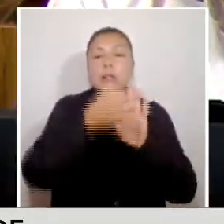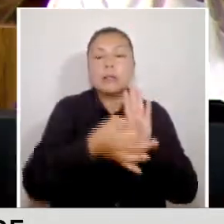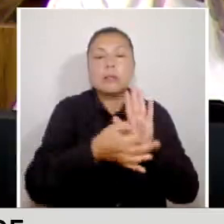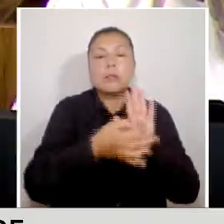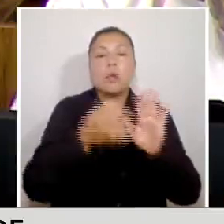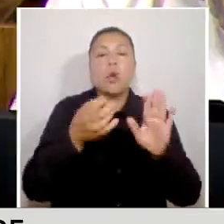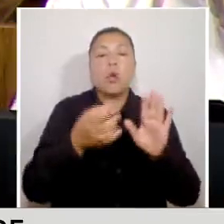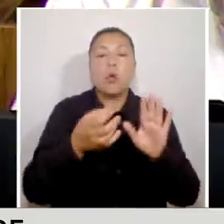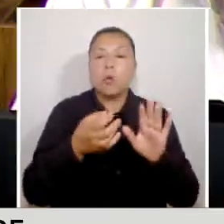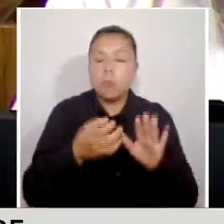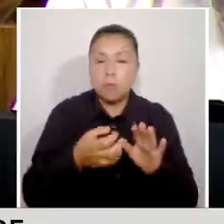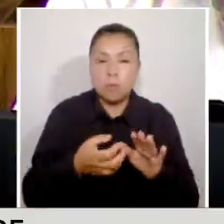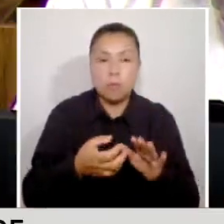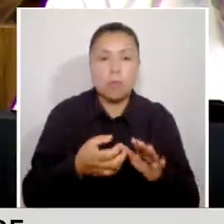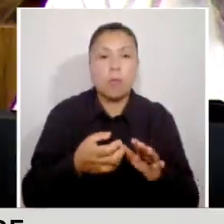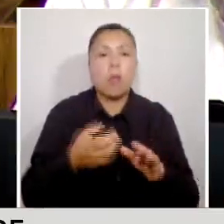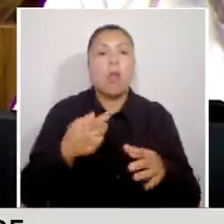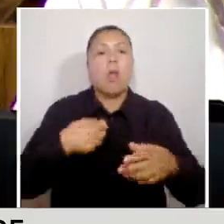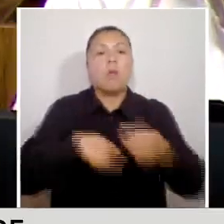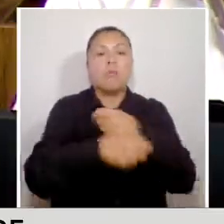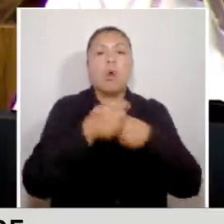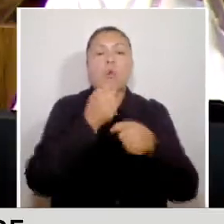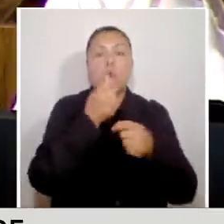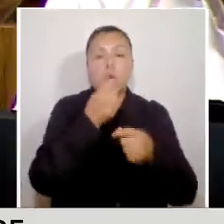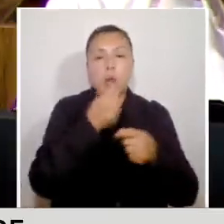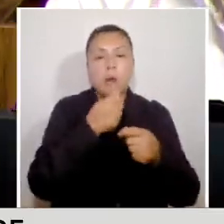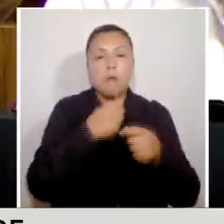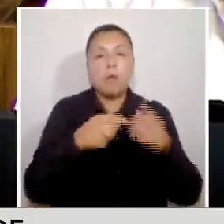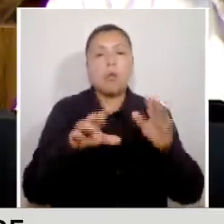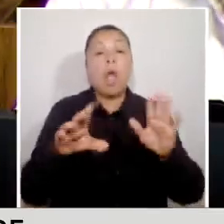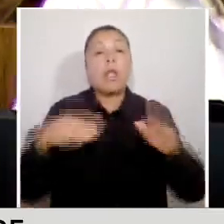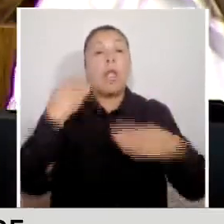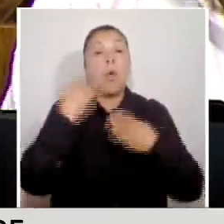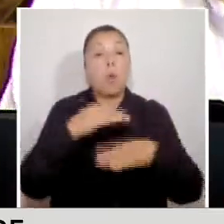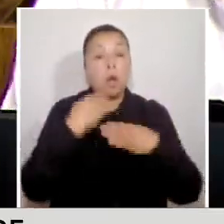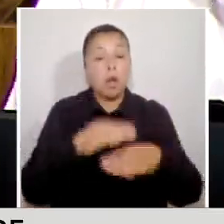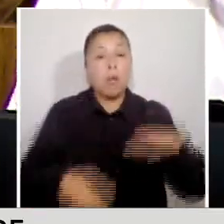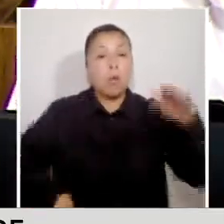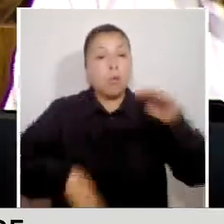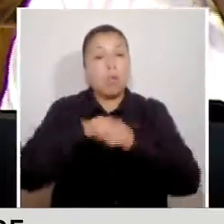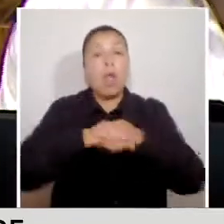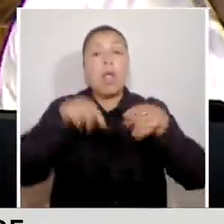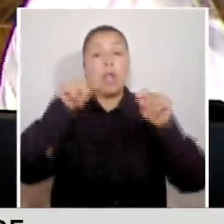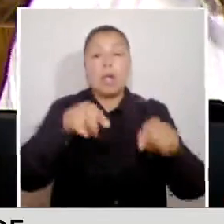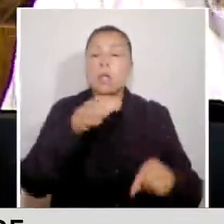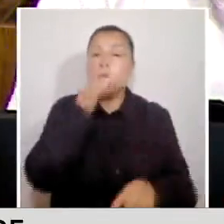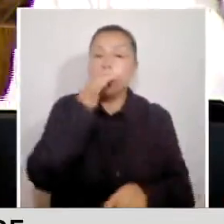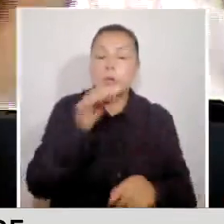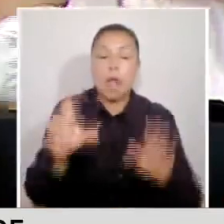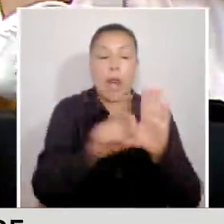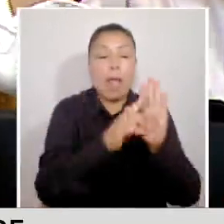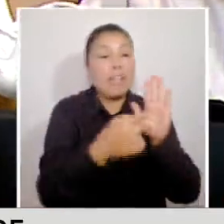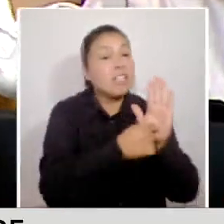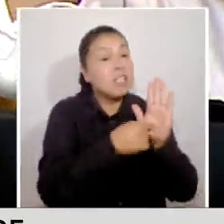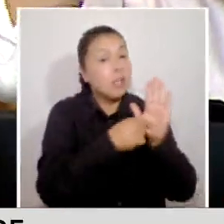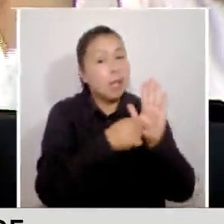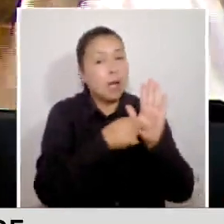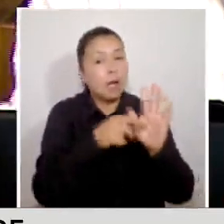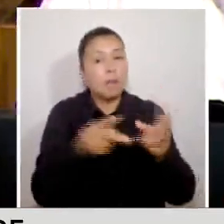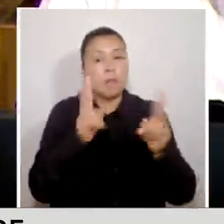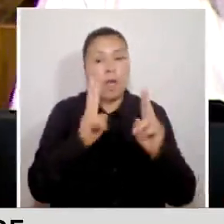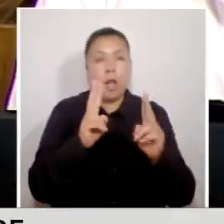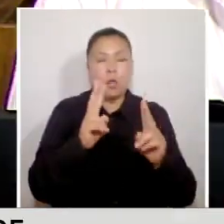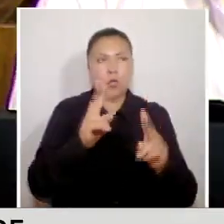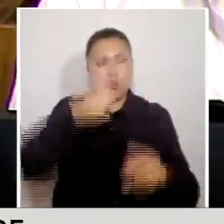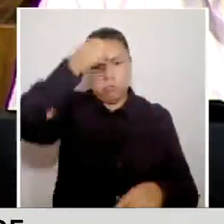legislativo aquí lo misceláneo tiene que tener un límite y un tope y aquí lo que se pretend legislar derecho penal sustantivo